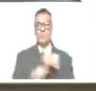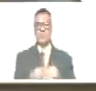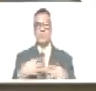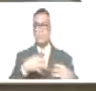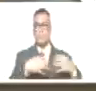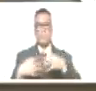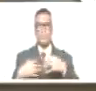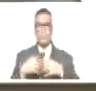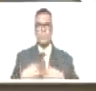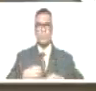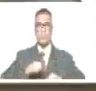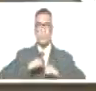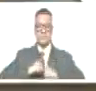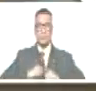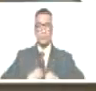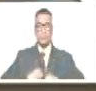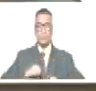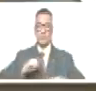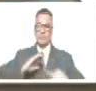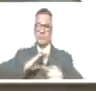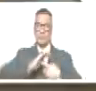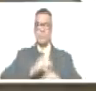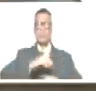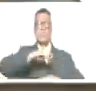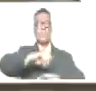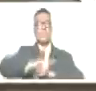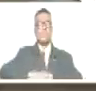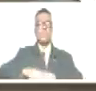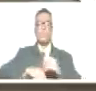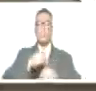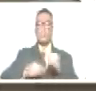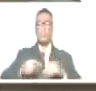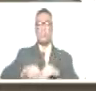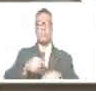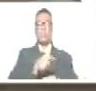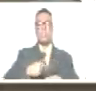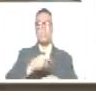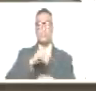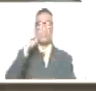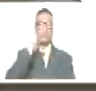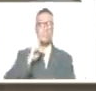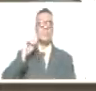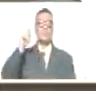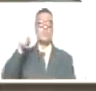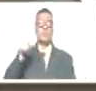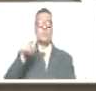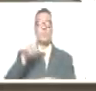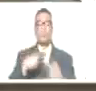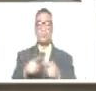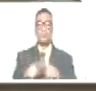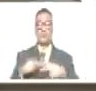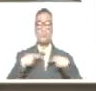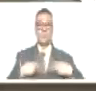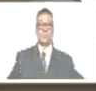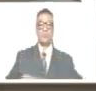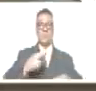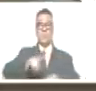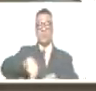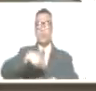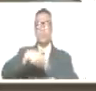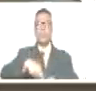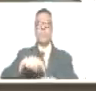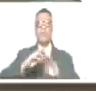implacable contra la corrupción emprendida por el gobierno bolivariano en todos los ámbitos de la vida nacional, ha iniciado